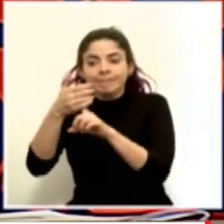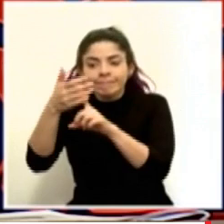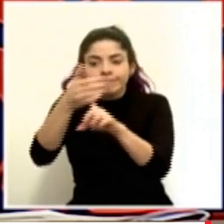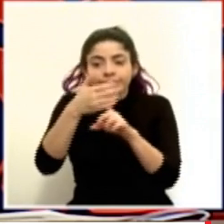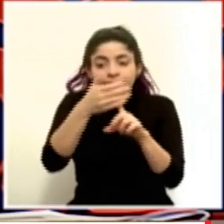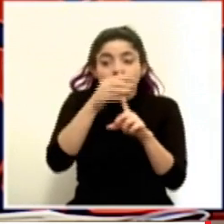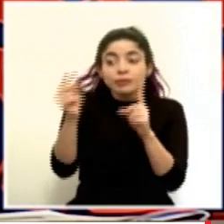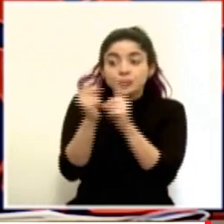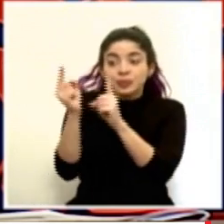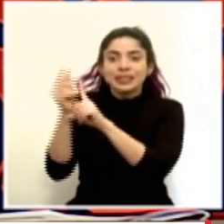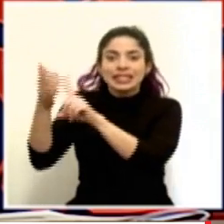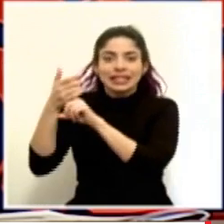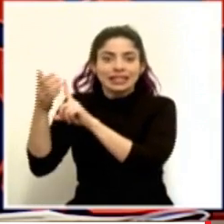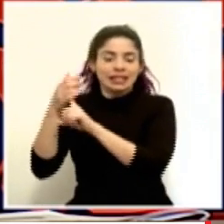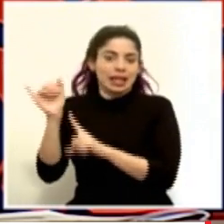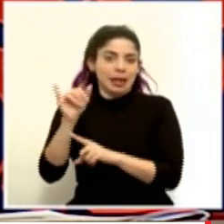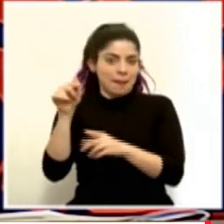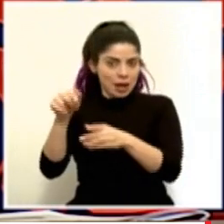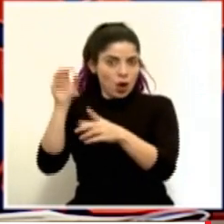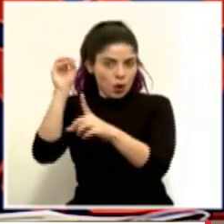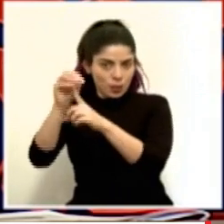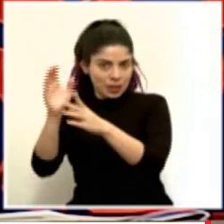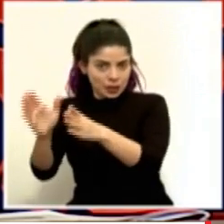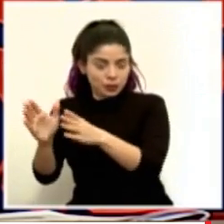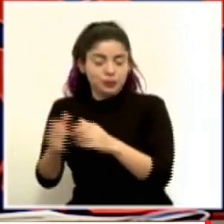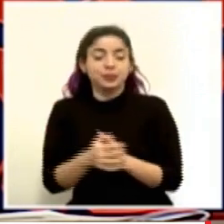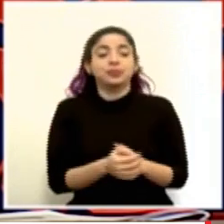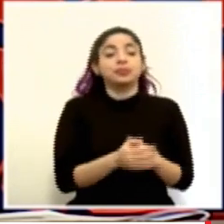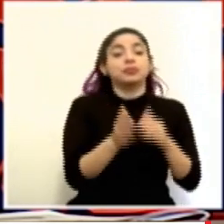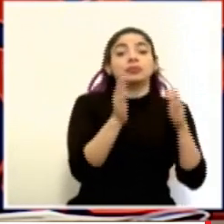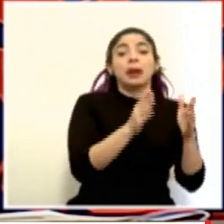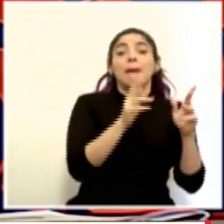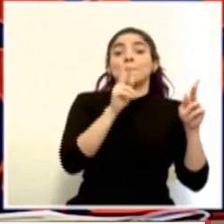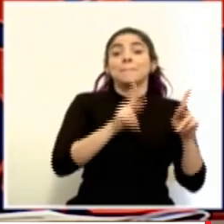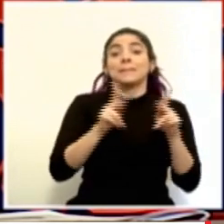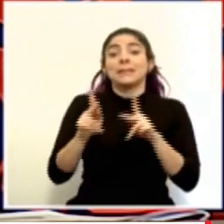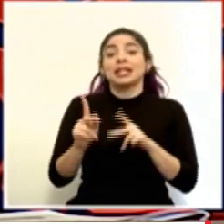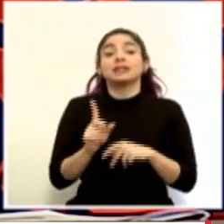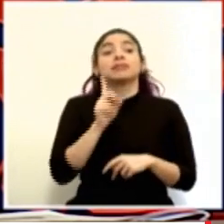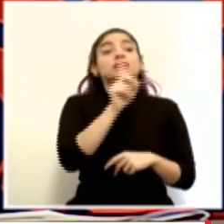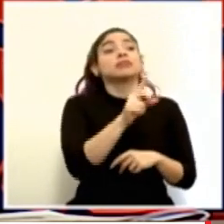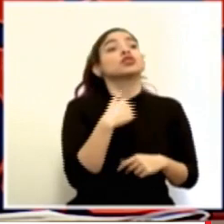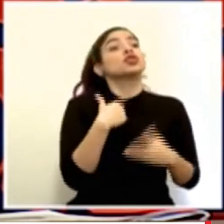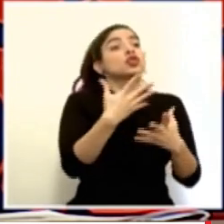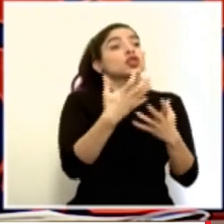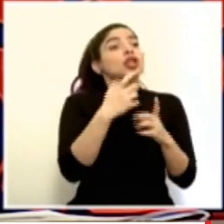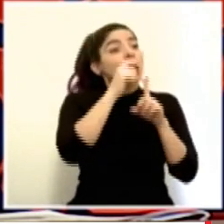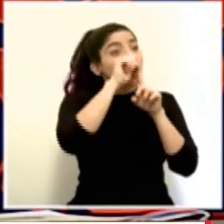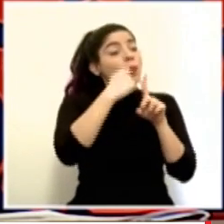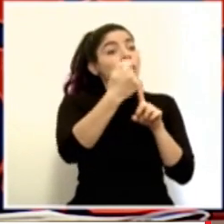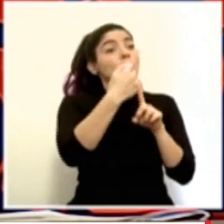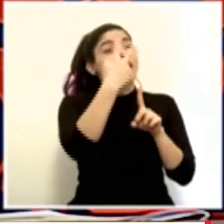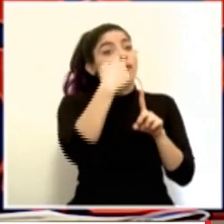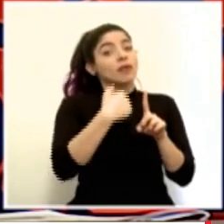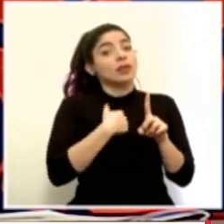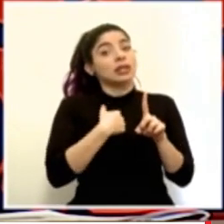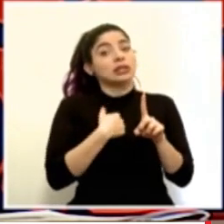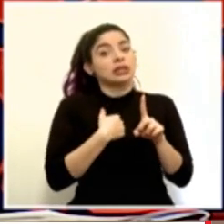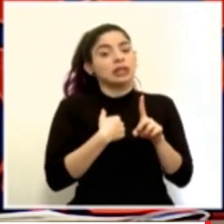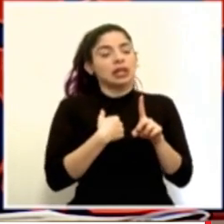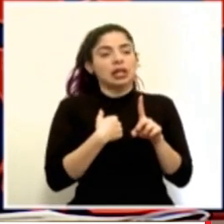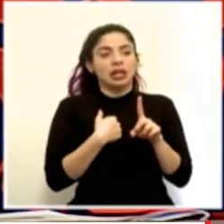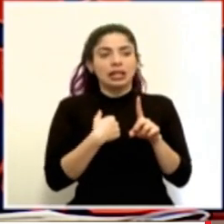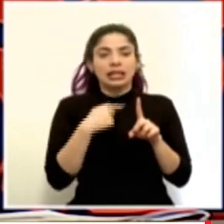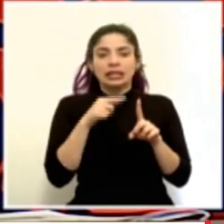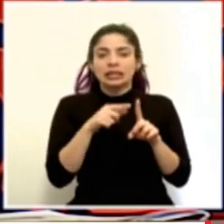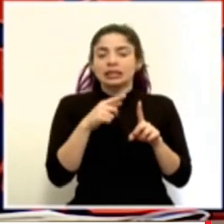sus contactos cercanos. Con respecto a las personas que llegan a pedir una prueba, llega al